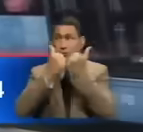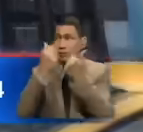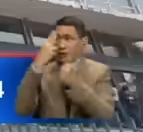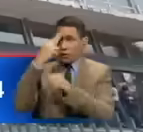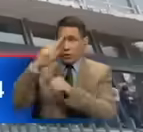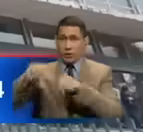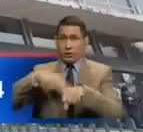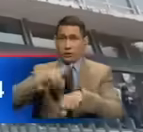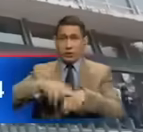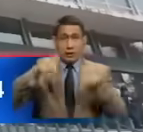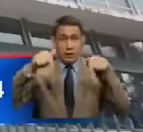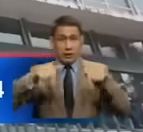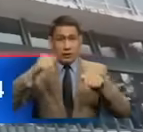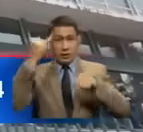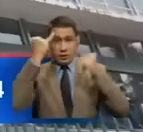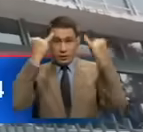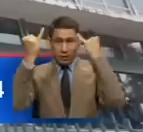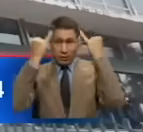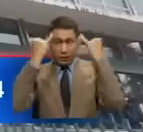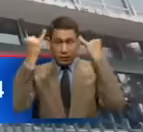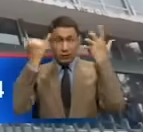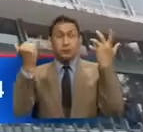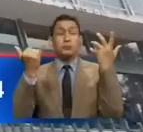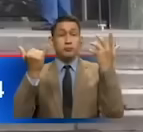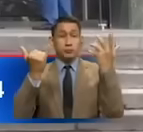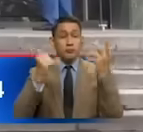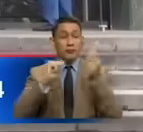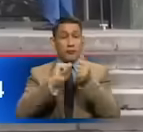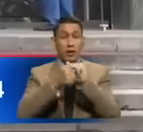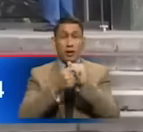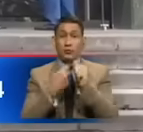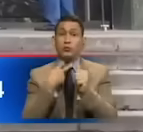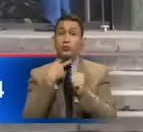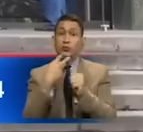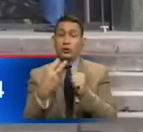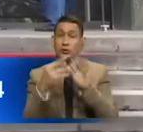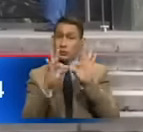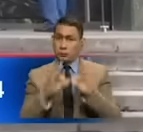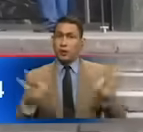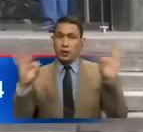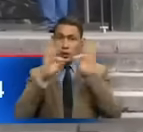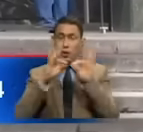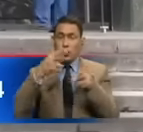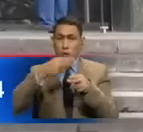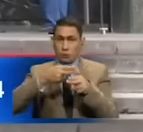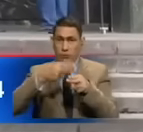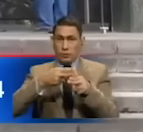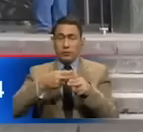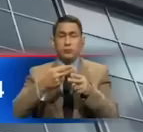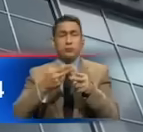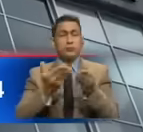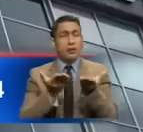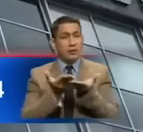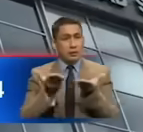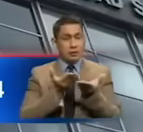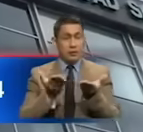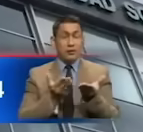iniciativa es parte de la campaña Cada Voz Cuenta. Las sugerencias se reciben en el WhatsApp